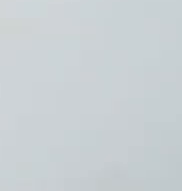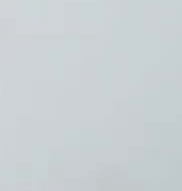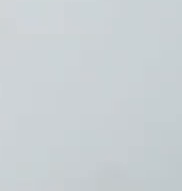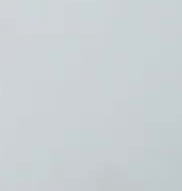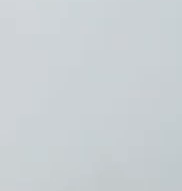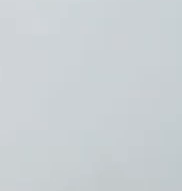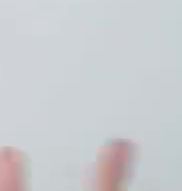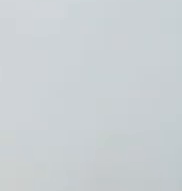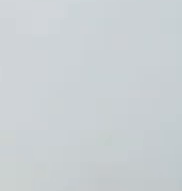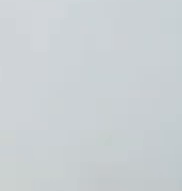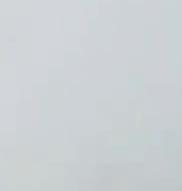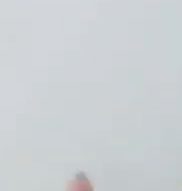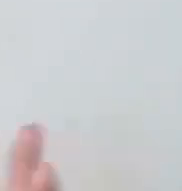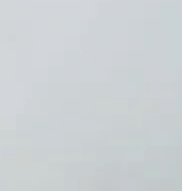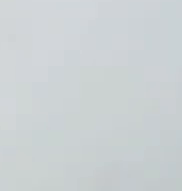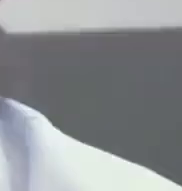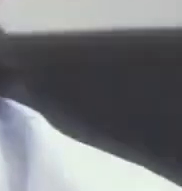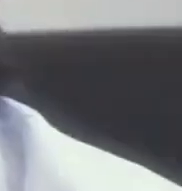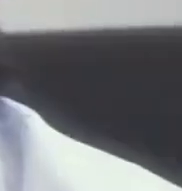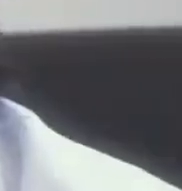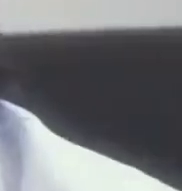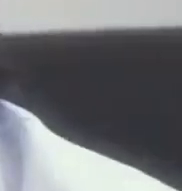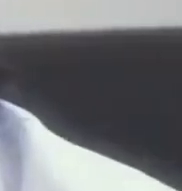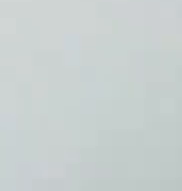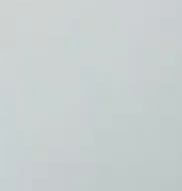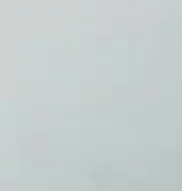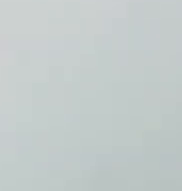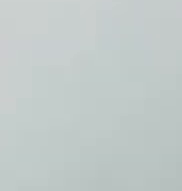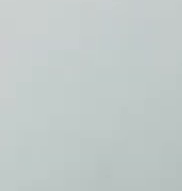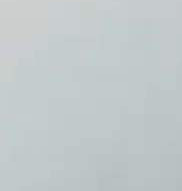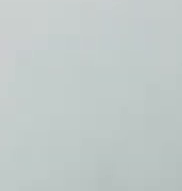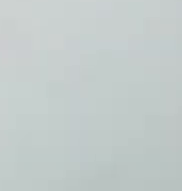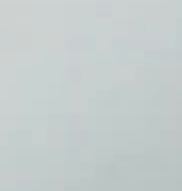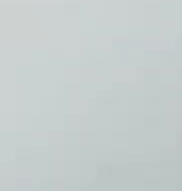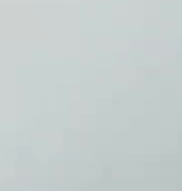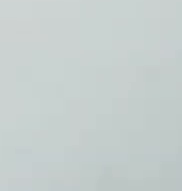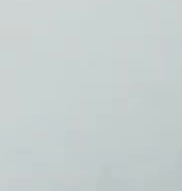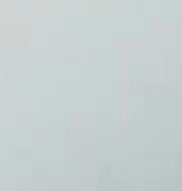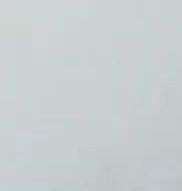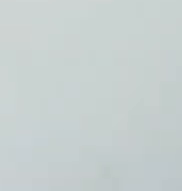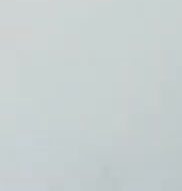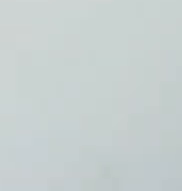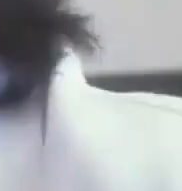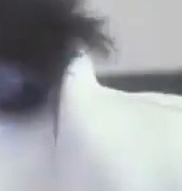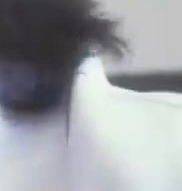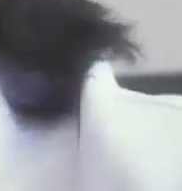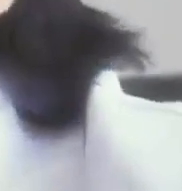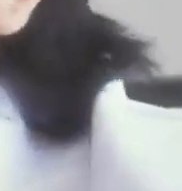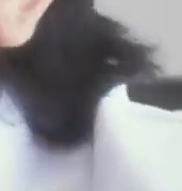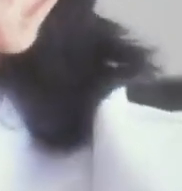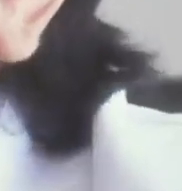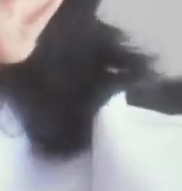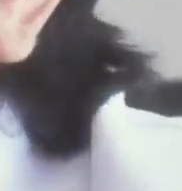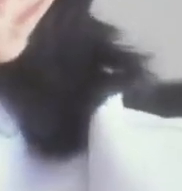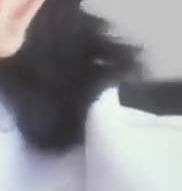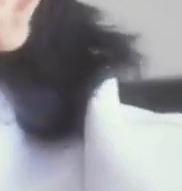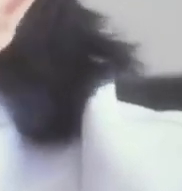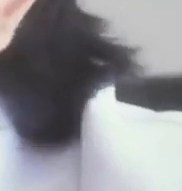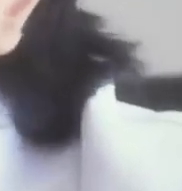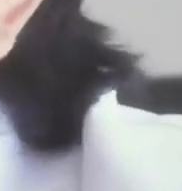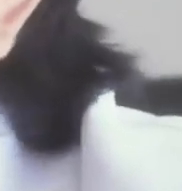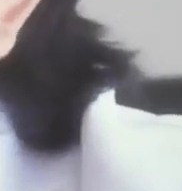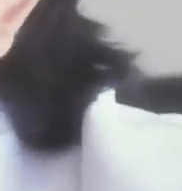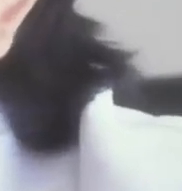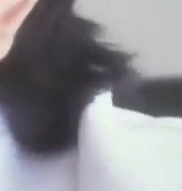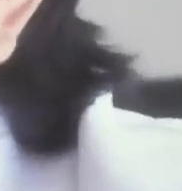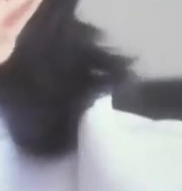Lo siento mucho, pero para mí siempre vas a ser mi bebé. Pero dime, ¿cómo te ha ido? ¿Cómo has estado? En el hospital de pronto las